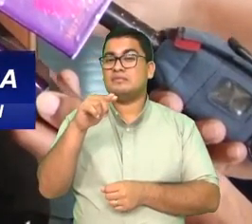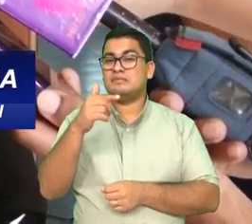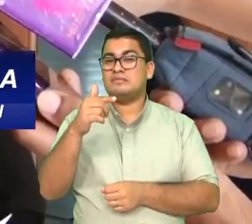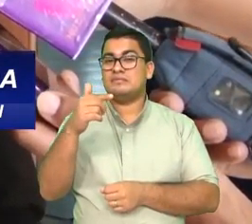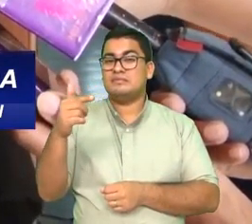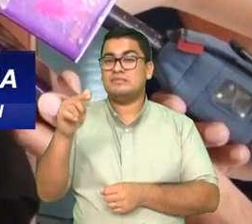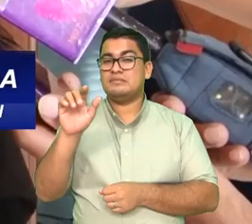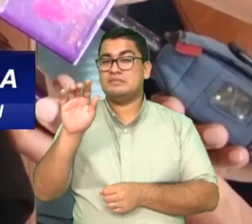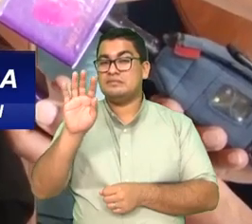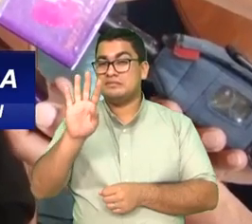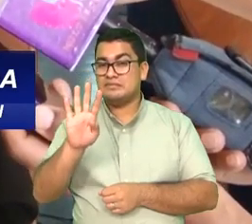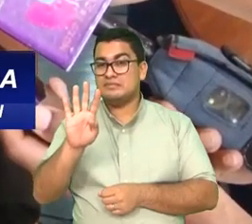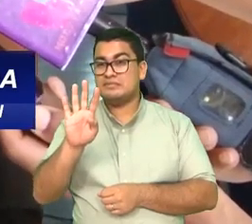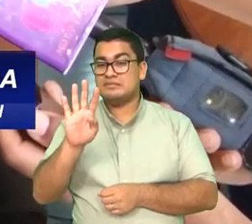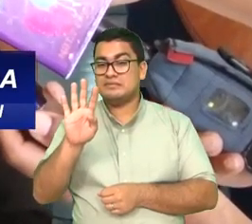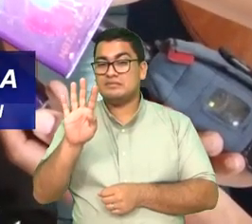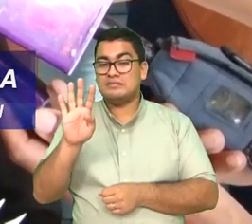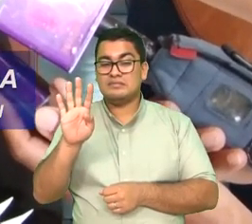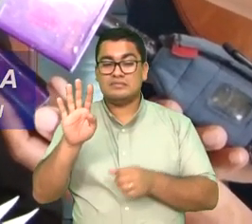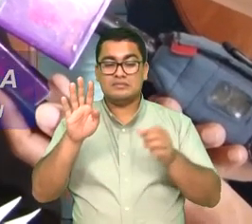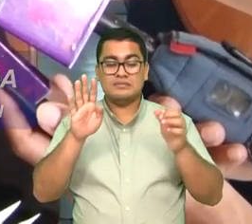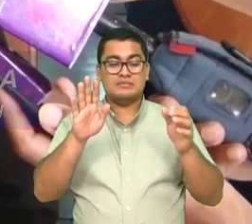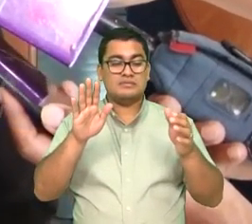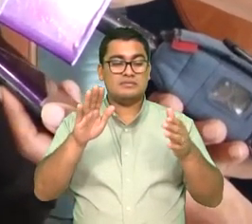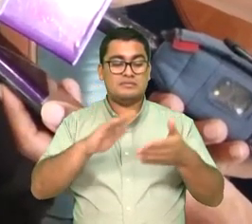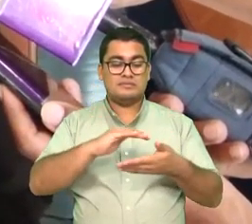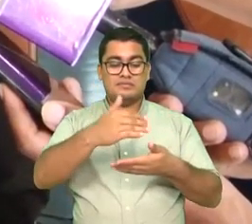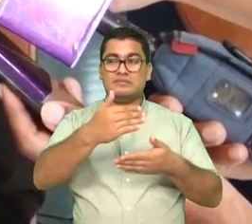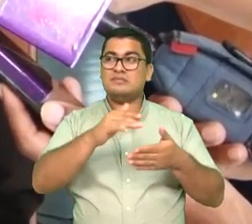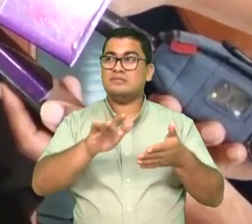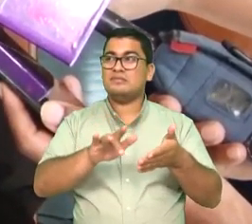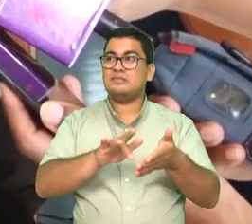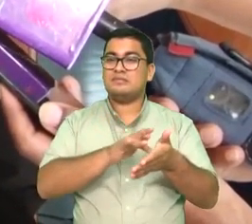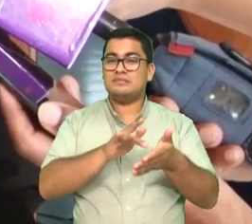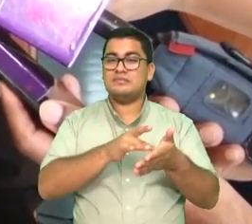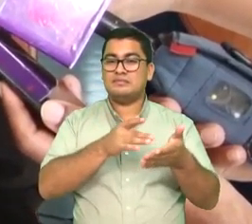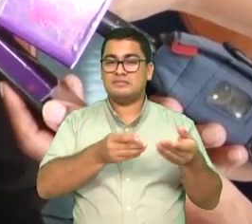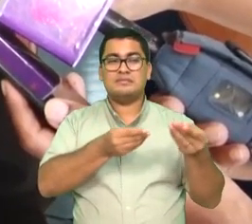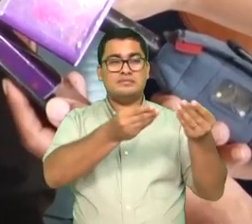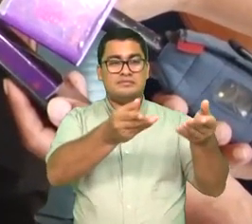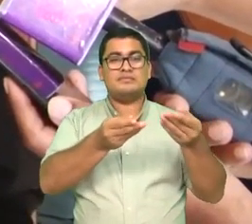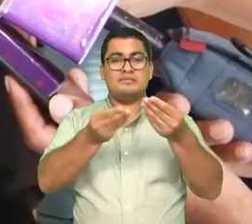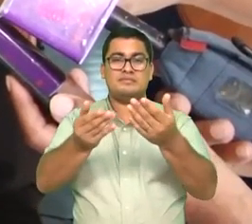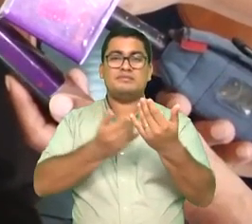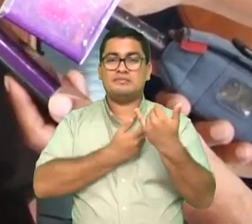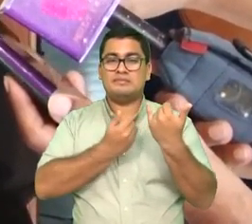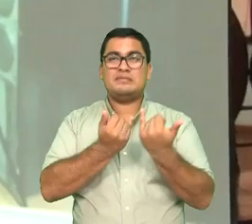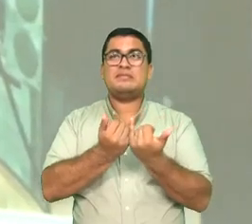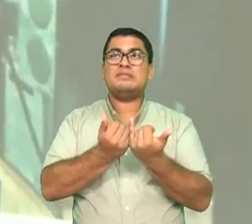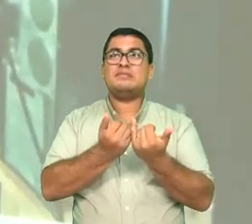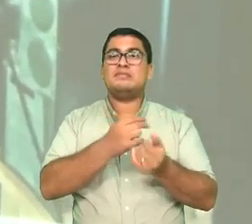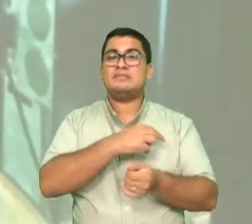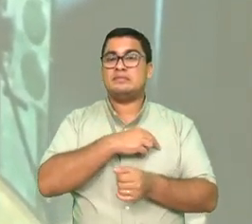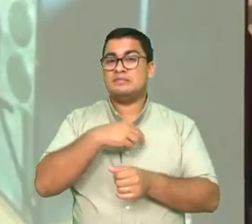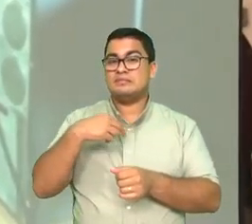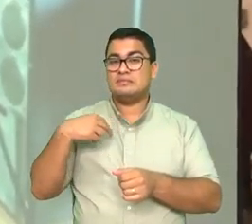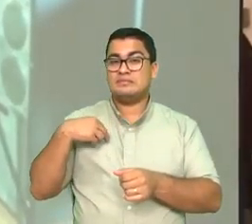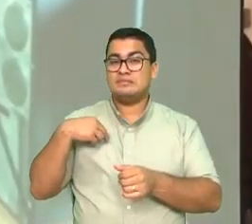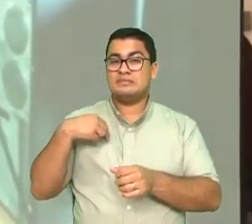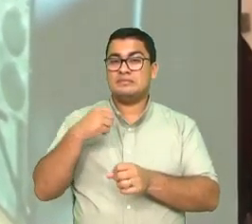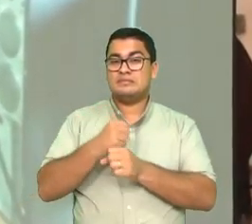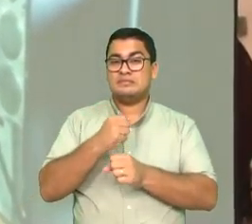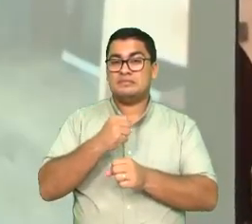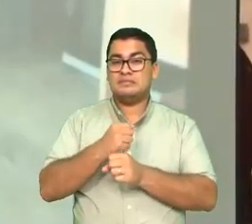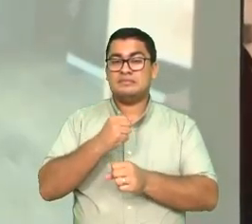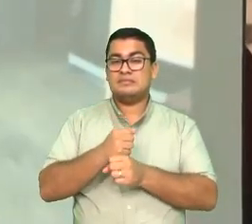774 aulas digitales móviles, es decir, se ha venido desarrollando centros tecnológicos